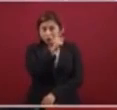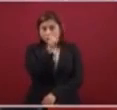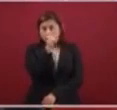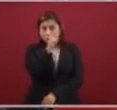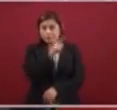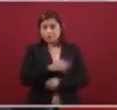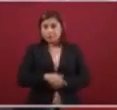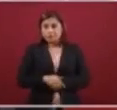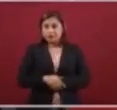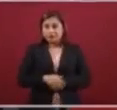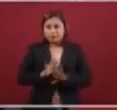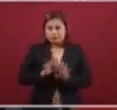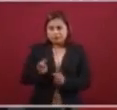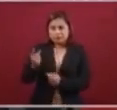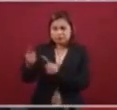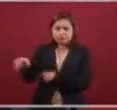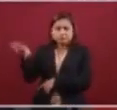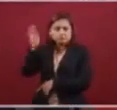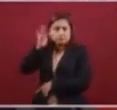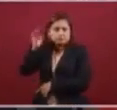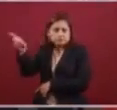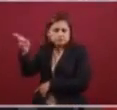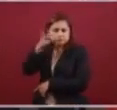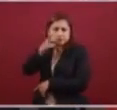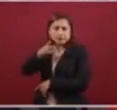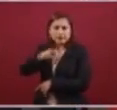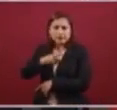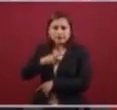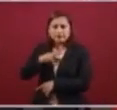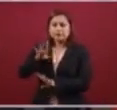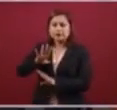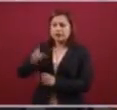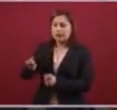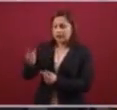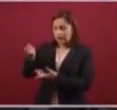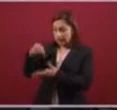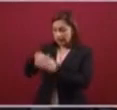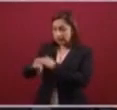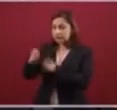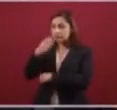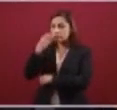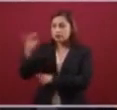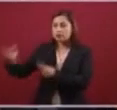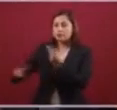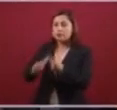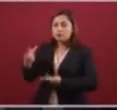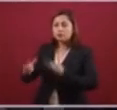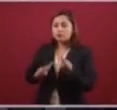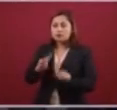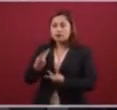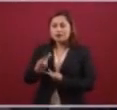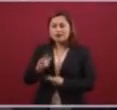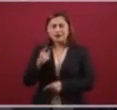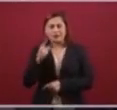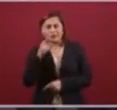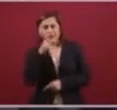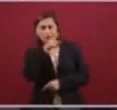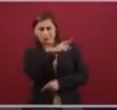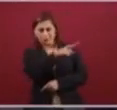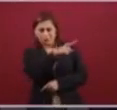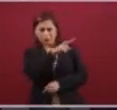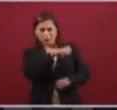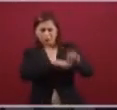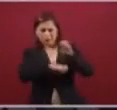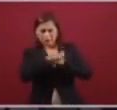me estaban comentando me estaban diciendo me estaban cuestionando en la escuela el que acabaste